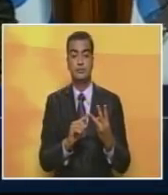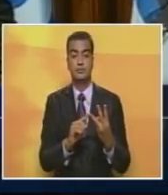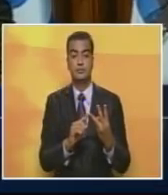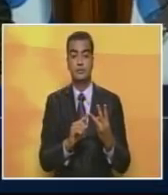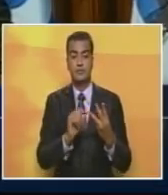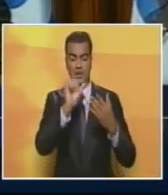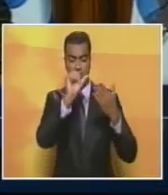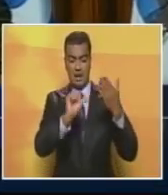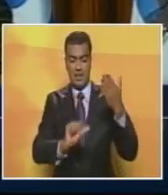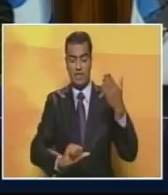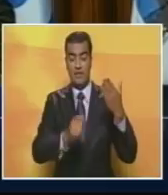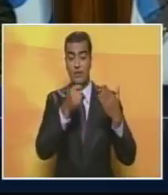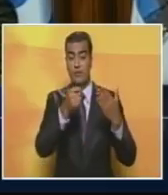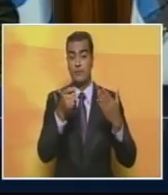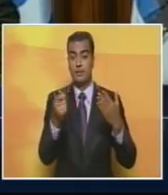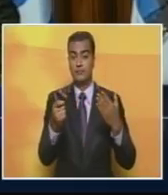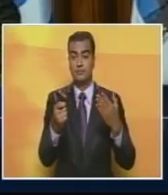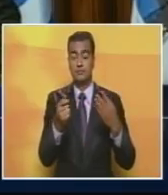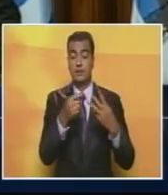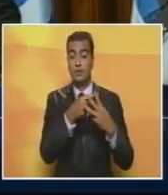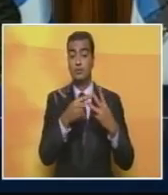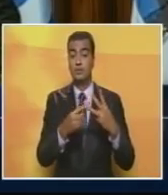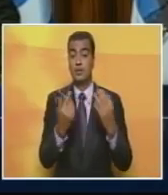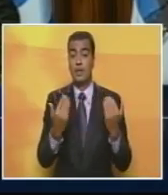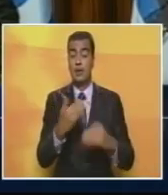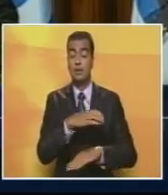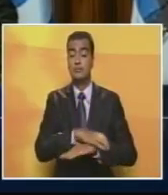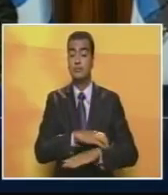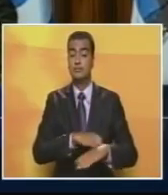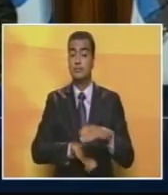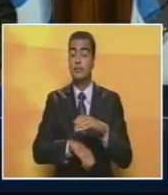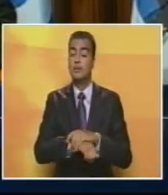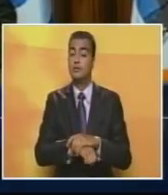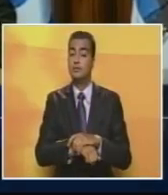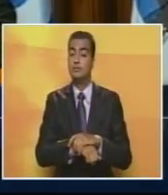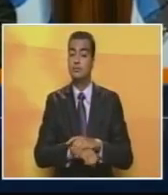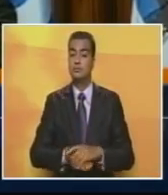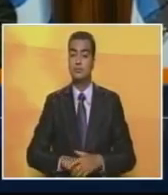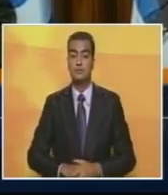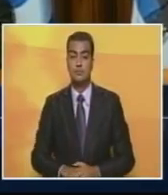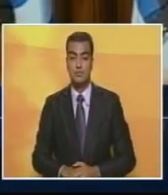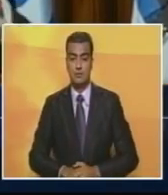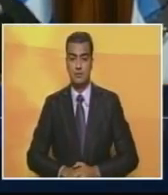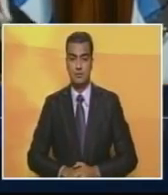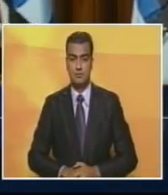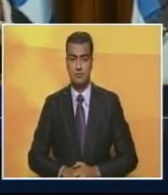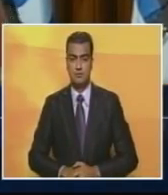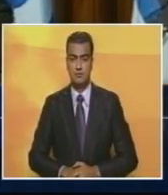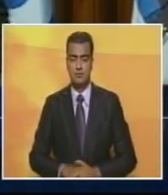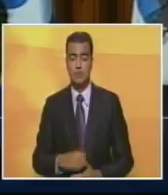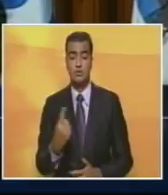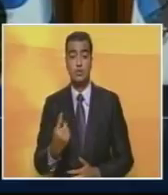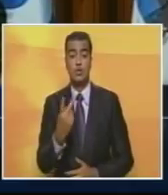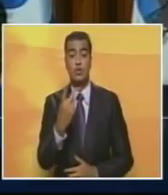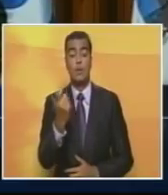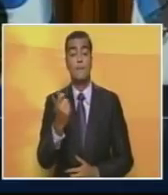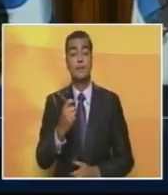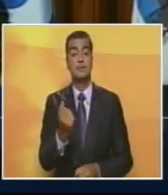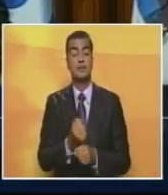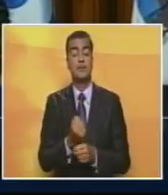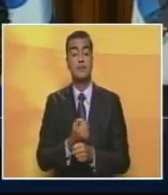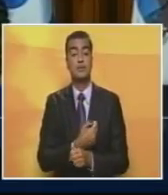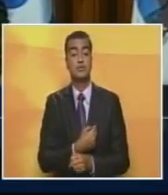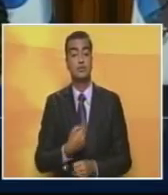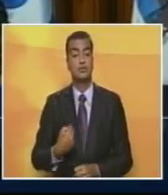analista de compras. Se encuentran en este momento aprehendidos ya. Con solo 2 meses de gestión